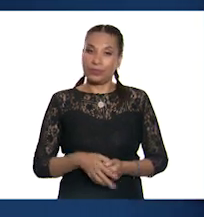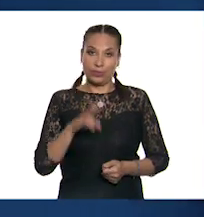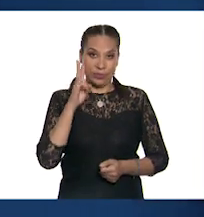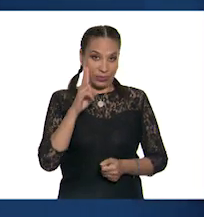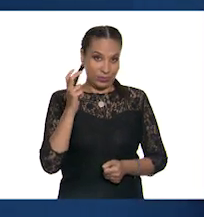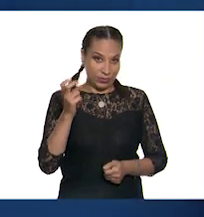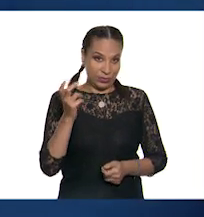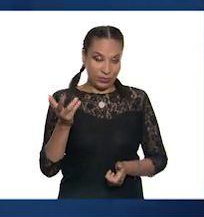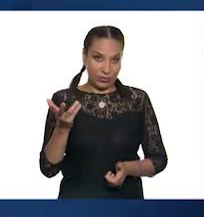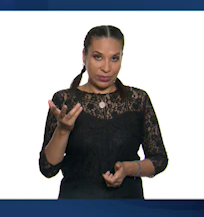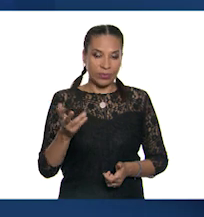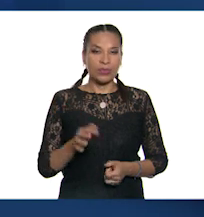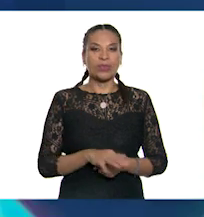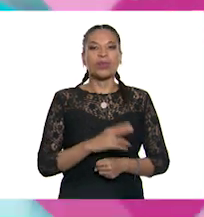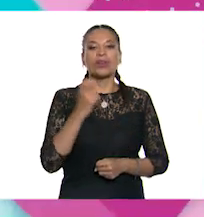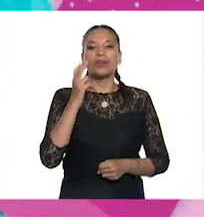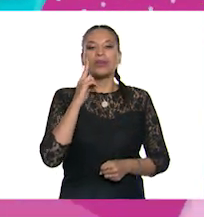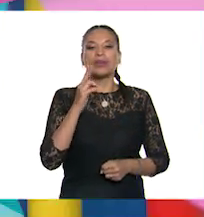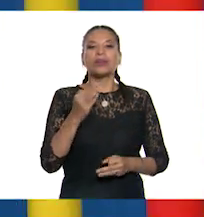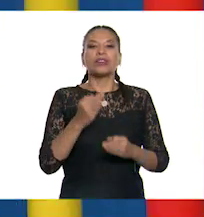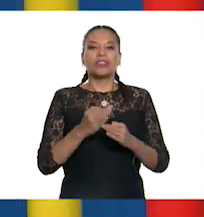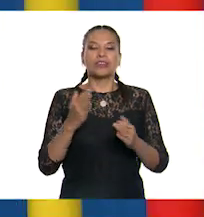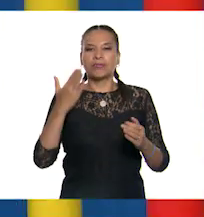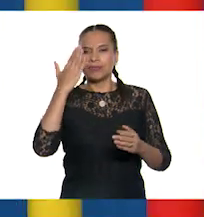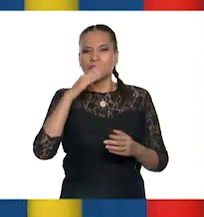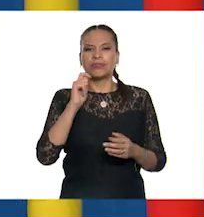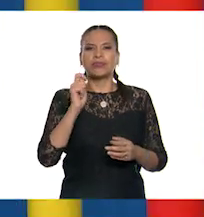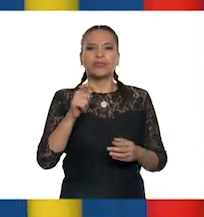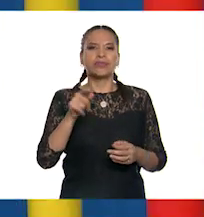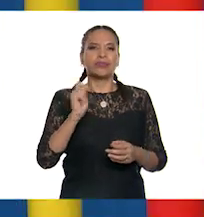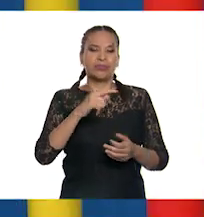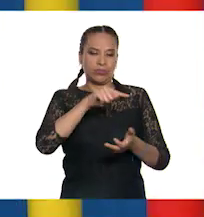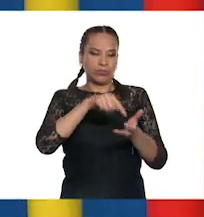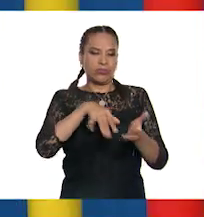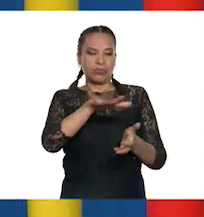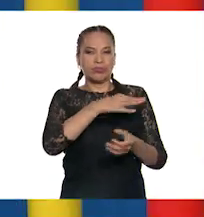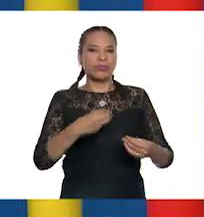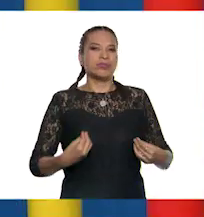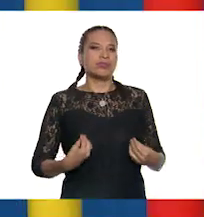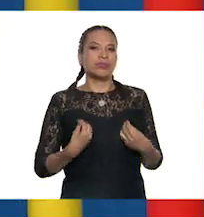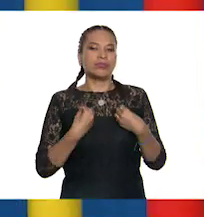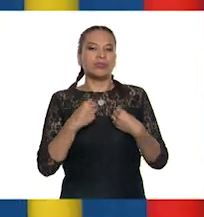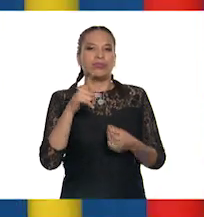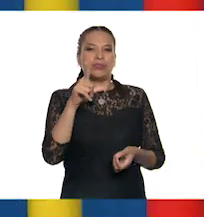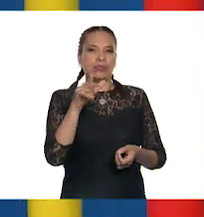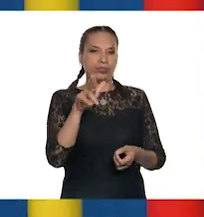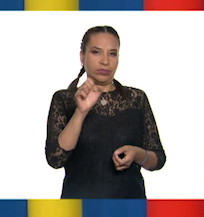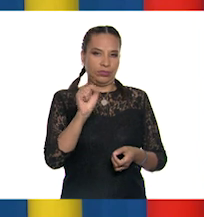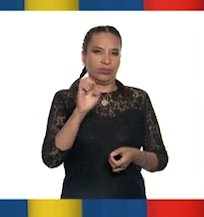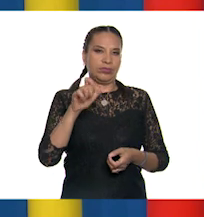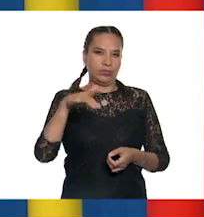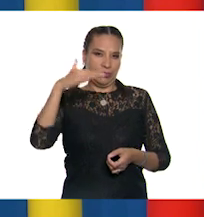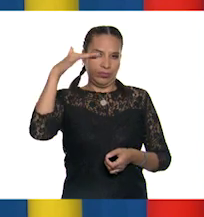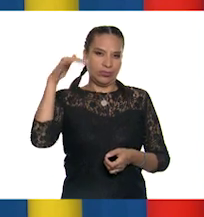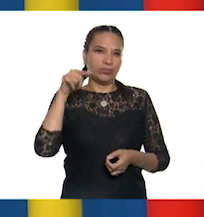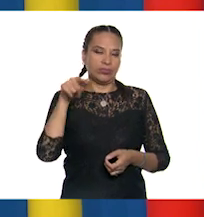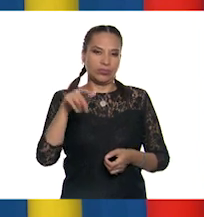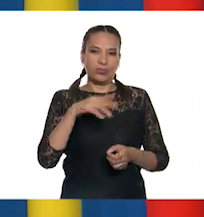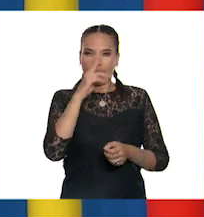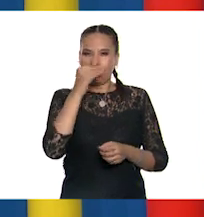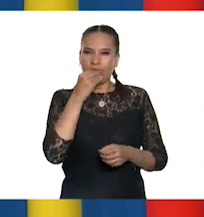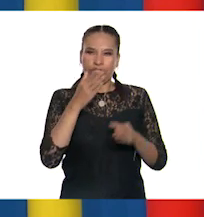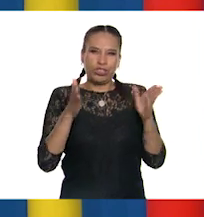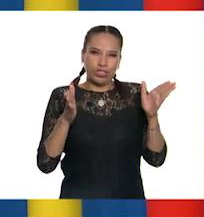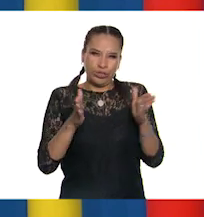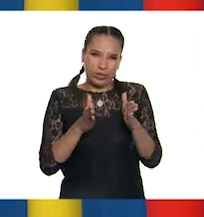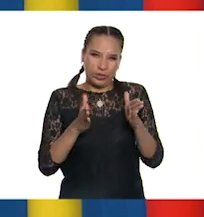Ah. Y entonces, pues entonces ahora ya sabemos cómo era el espacio en el que vivía Luis el Grande, que era muy